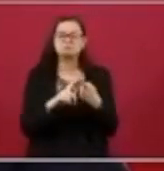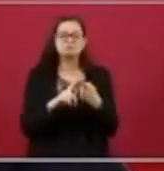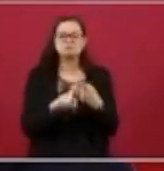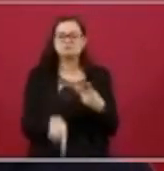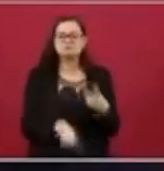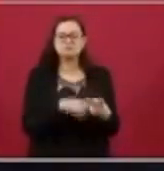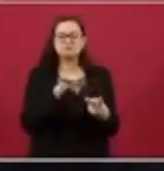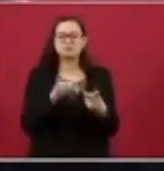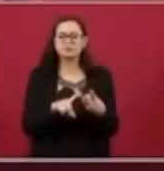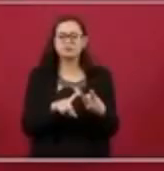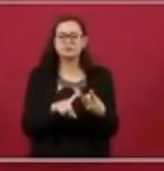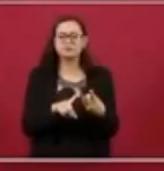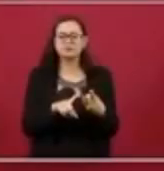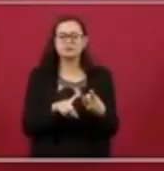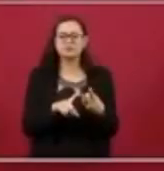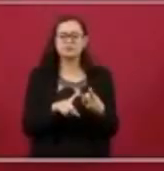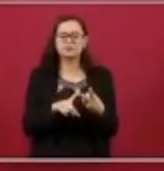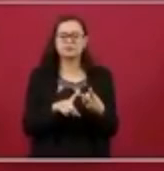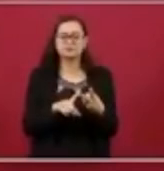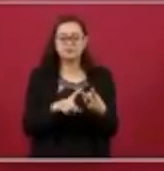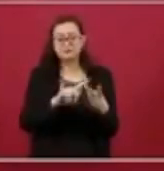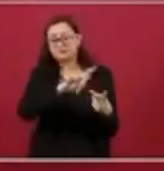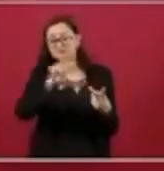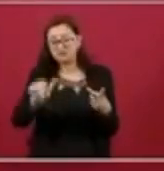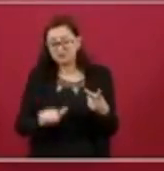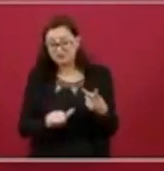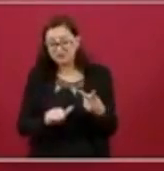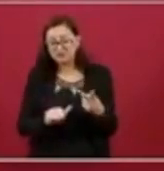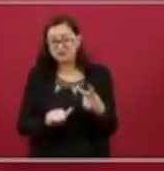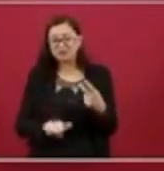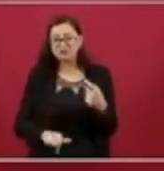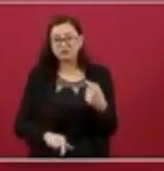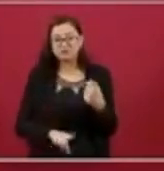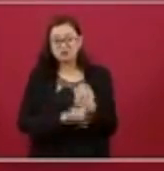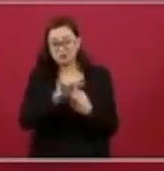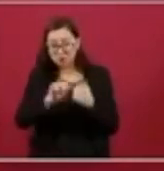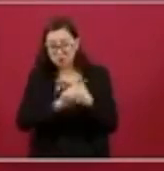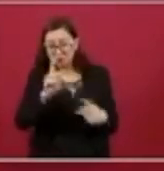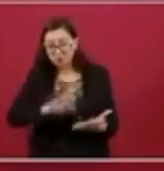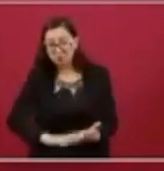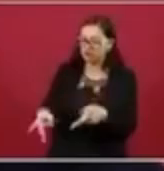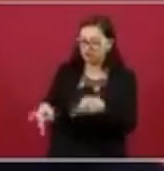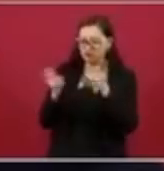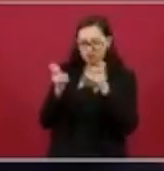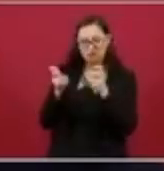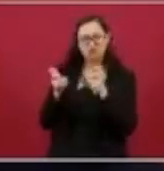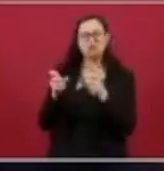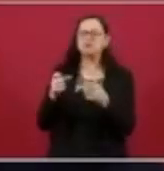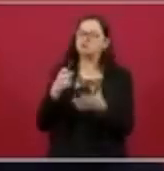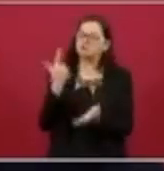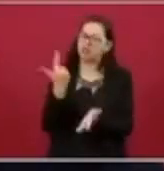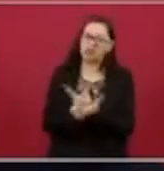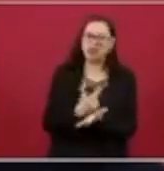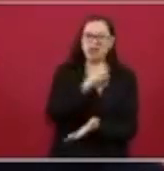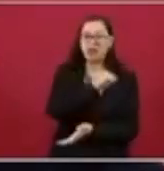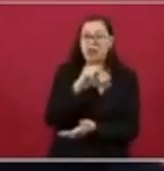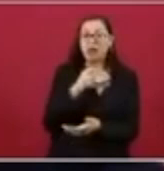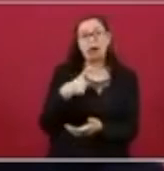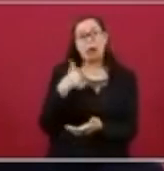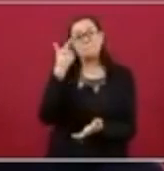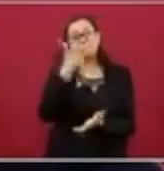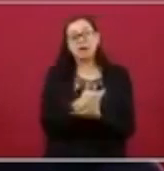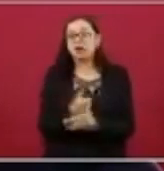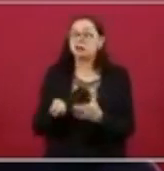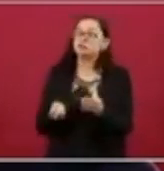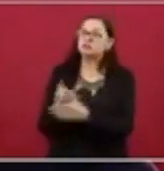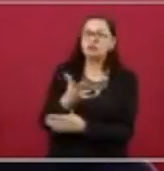ni tampoco se ocuparon de garantizar la seguridad pública. Señaló que son respetuosos ante las decisiones